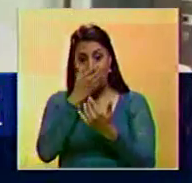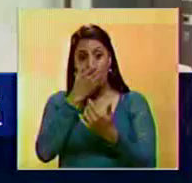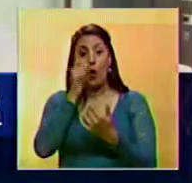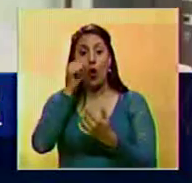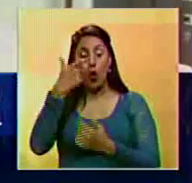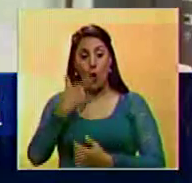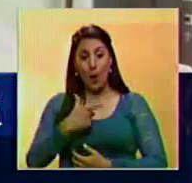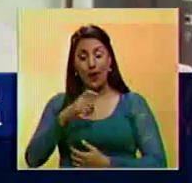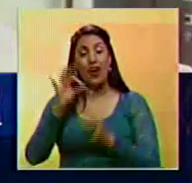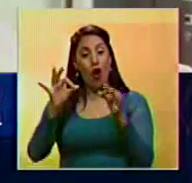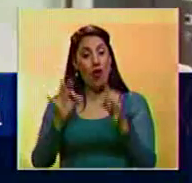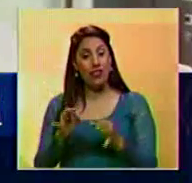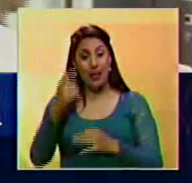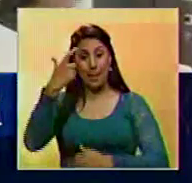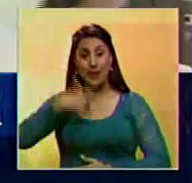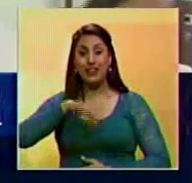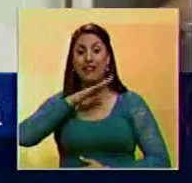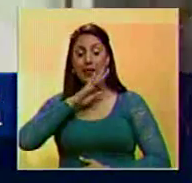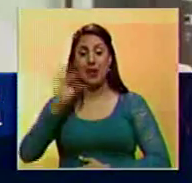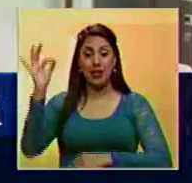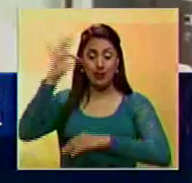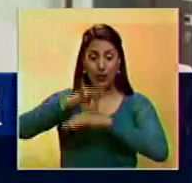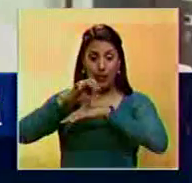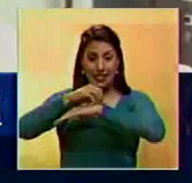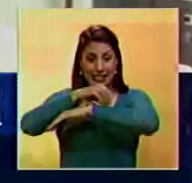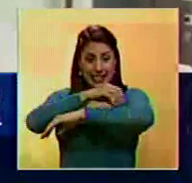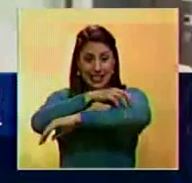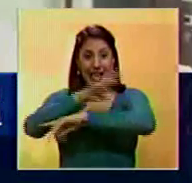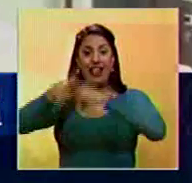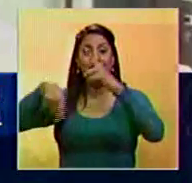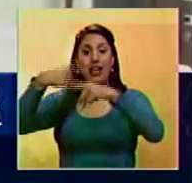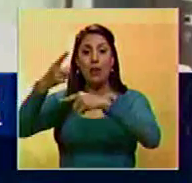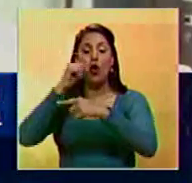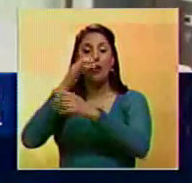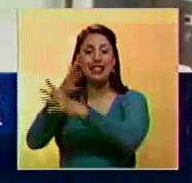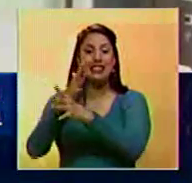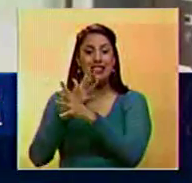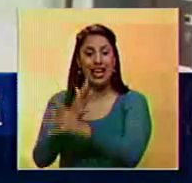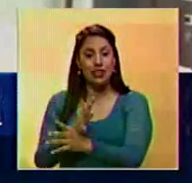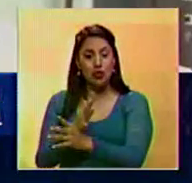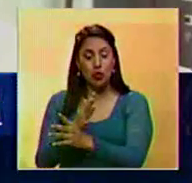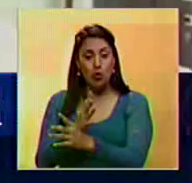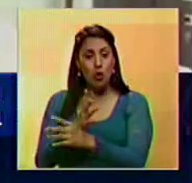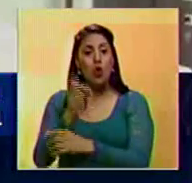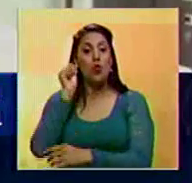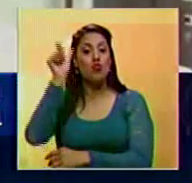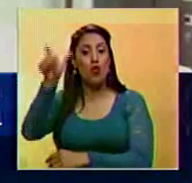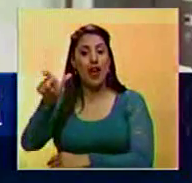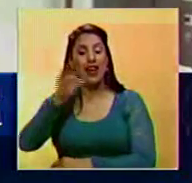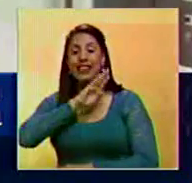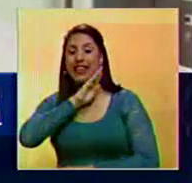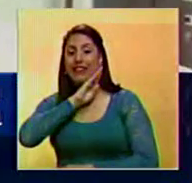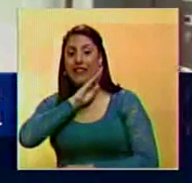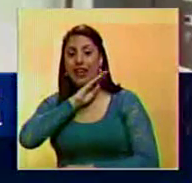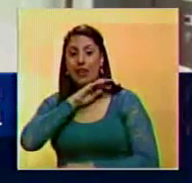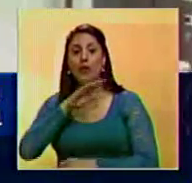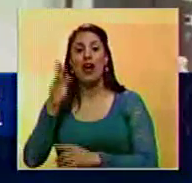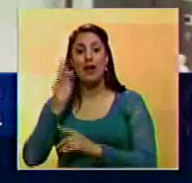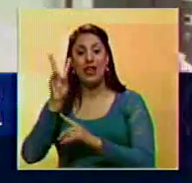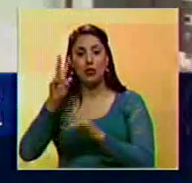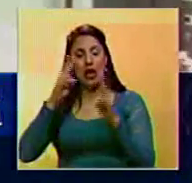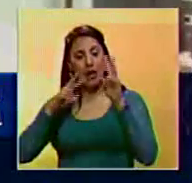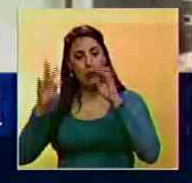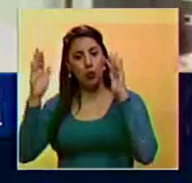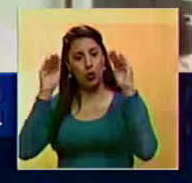perkins precisó que el paciente resultó infectado por el virus después de haber mantenido relaciones sexuales una persona enferma que había regresado de